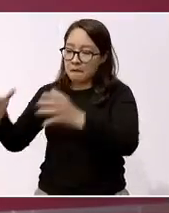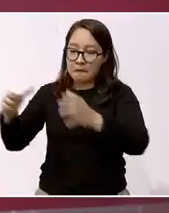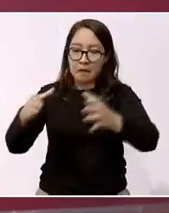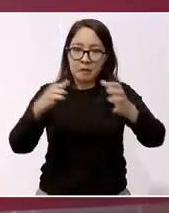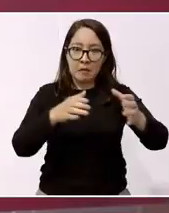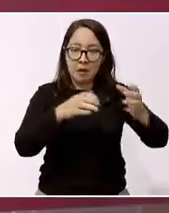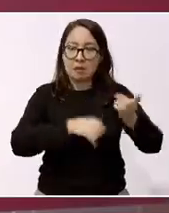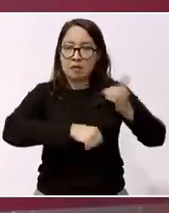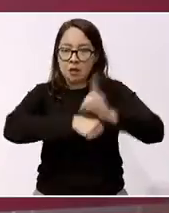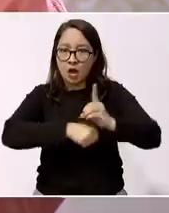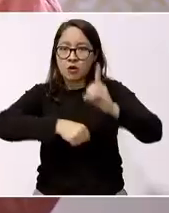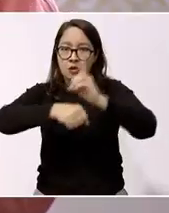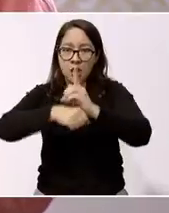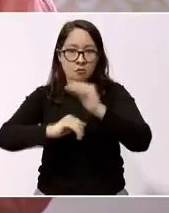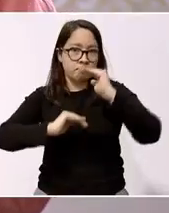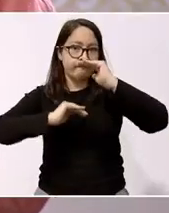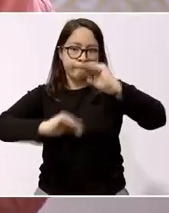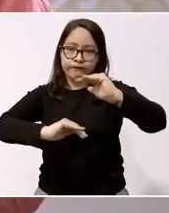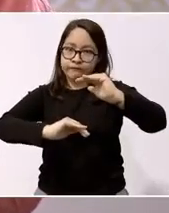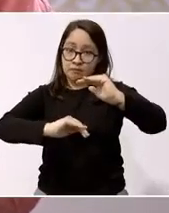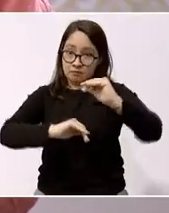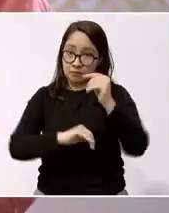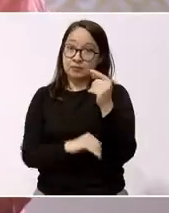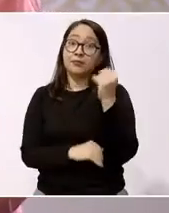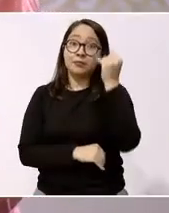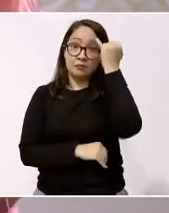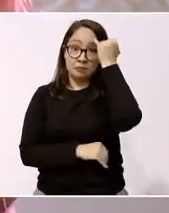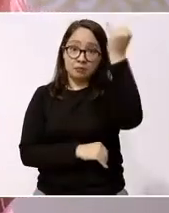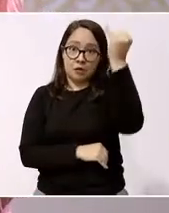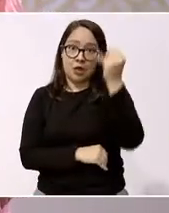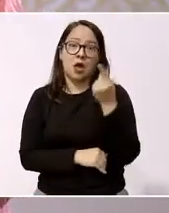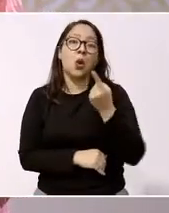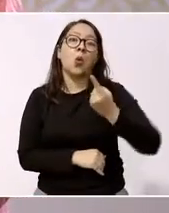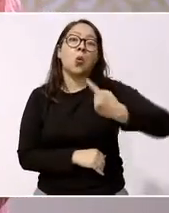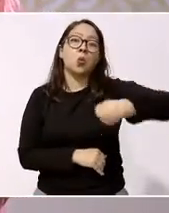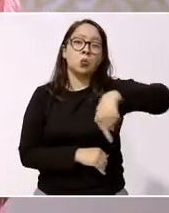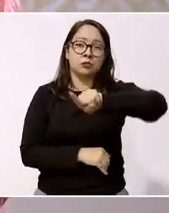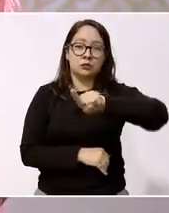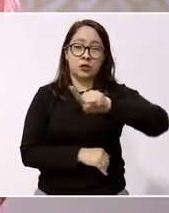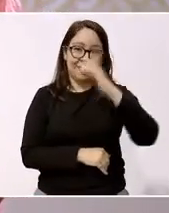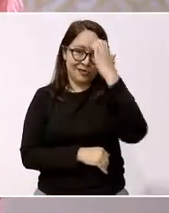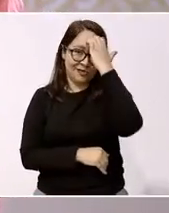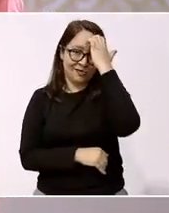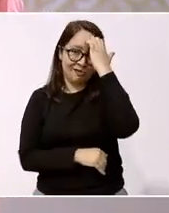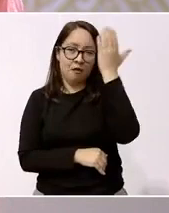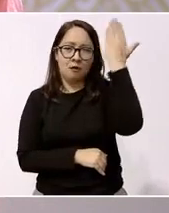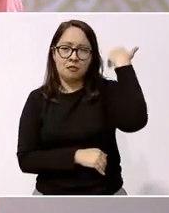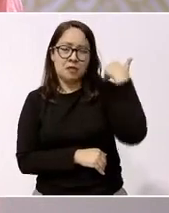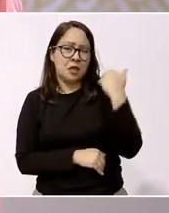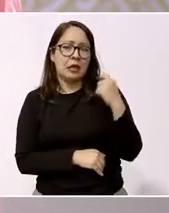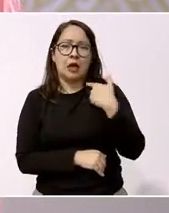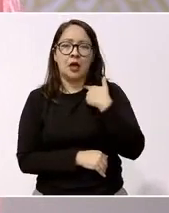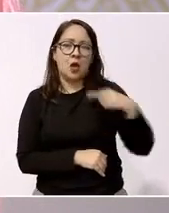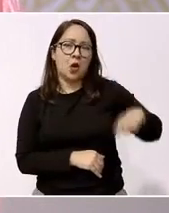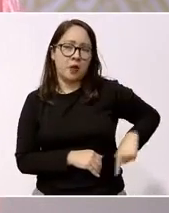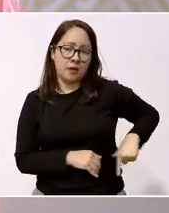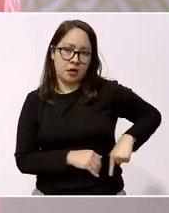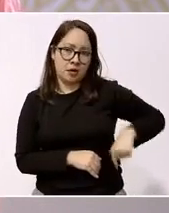que tengan una idea, en los tiempos del gobierno de Fox llegaron a